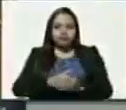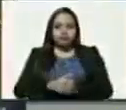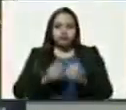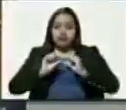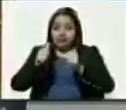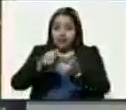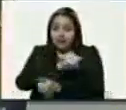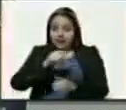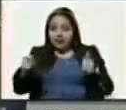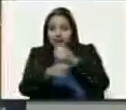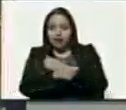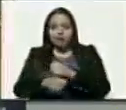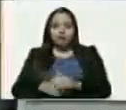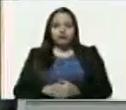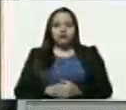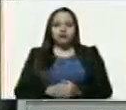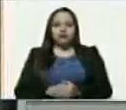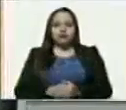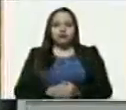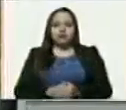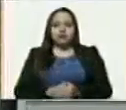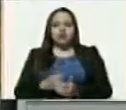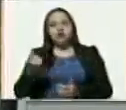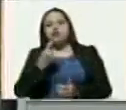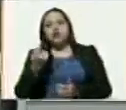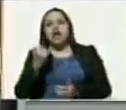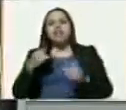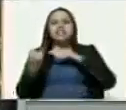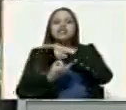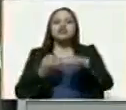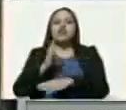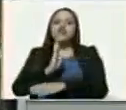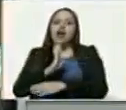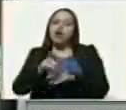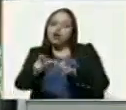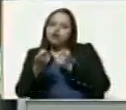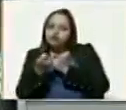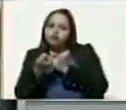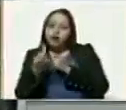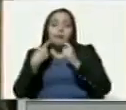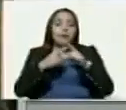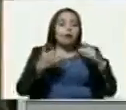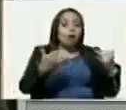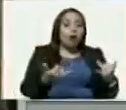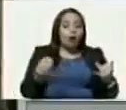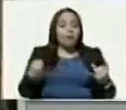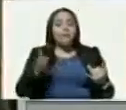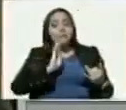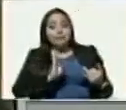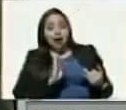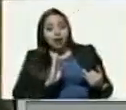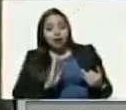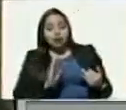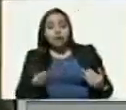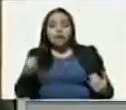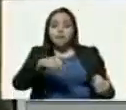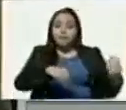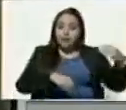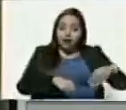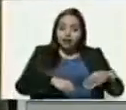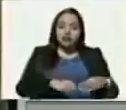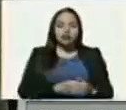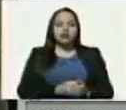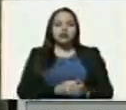reforma, los agentes de percepción solamente eran las instituciones bancarias. No, ahora se agrega a las instituciones bancarias